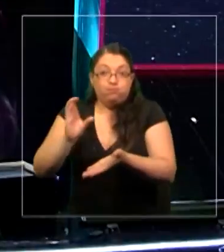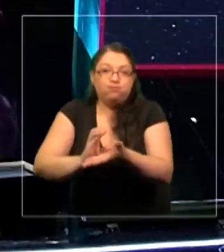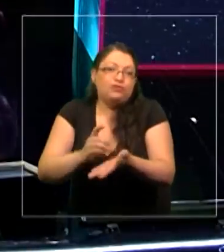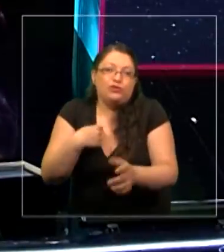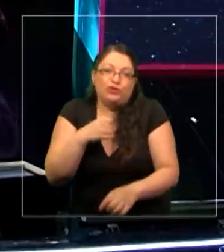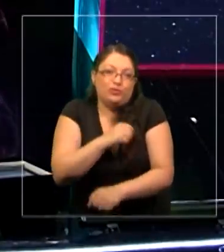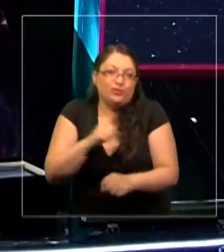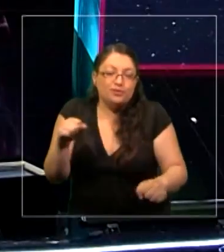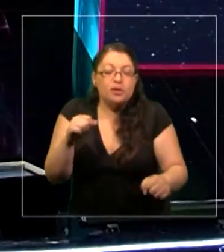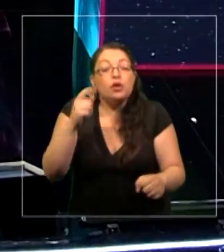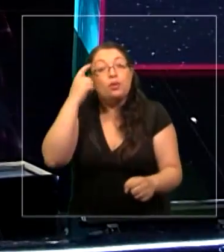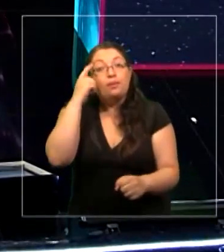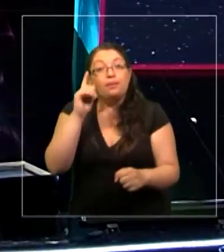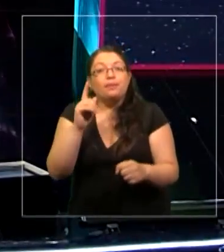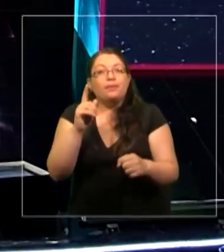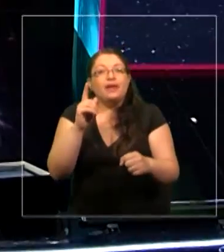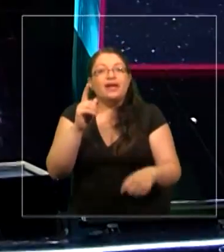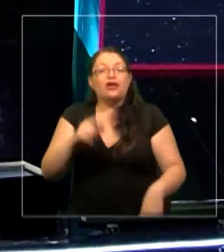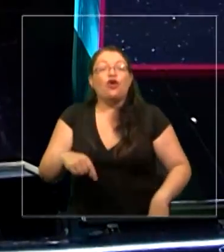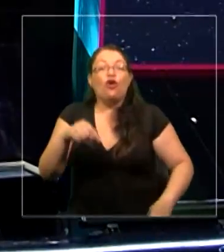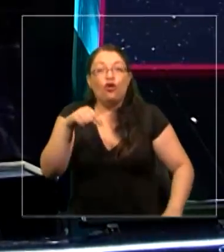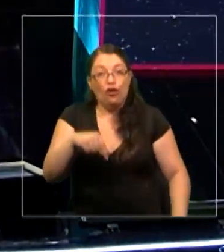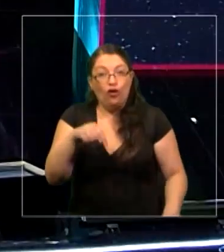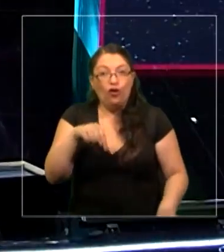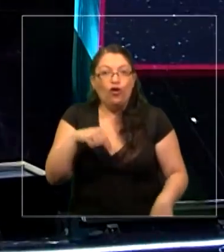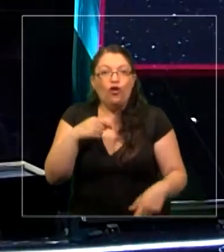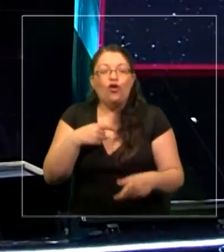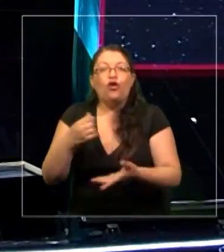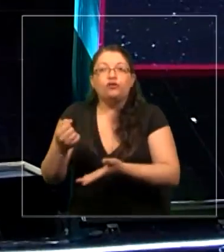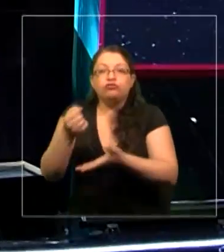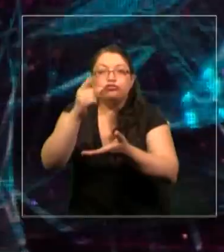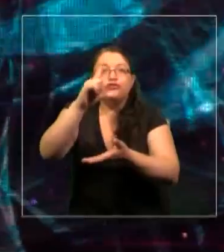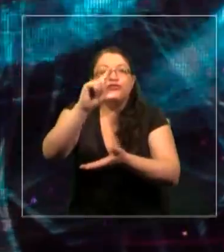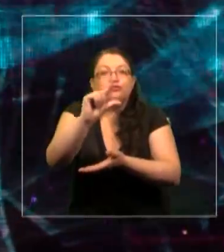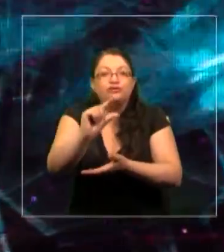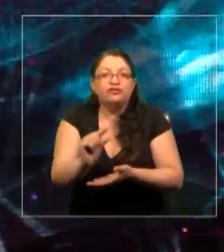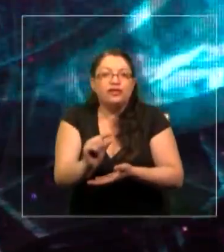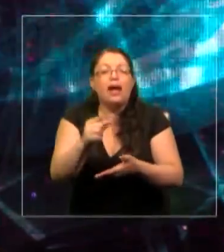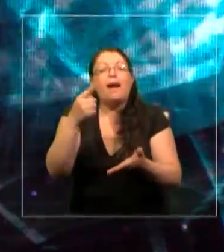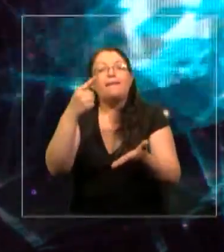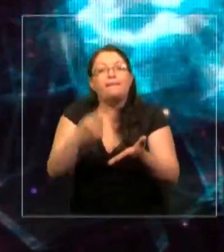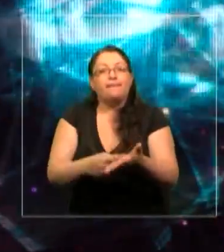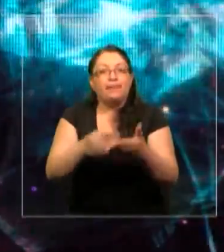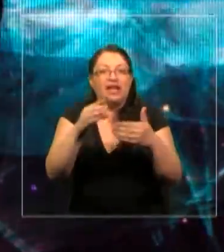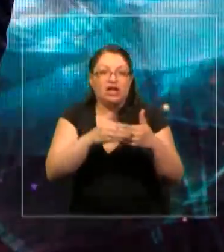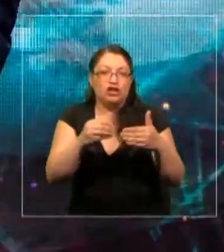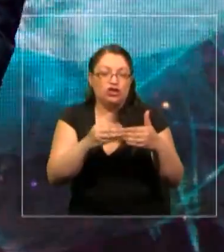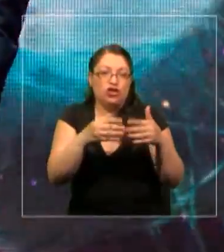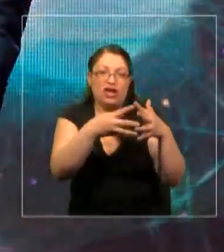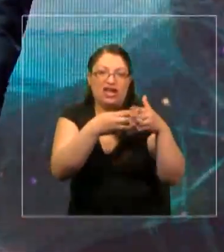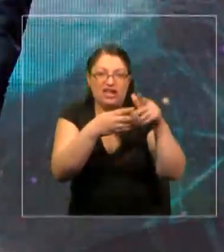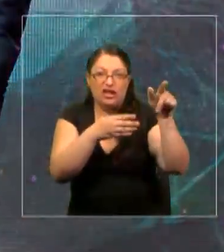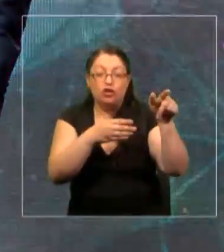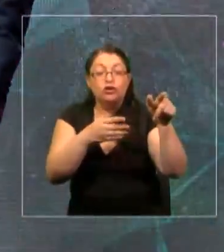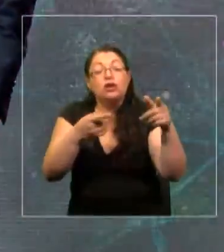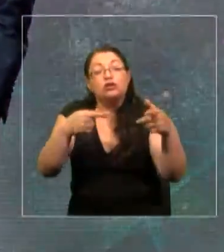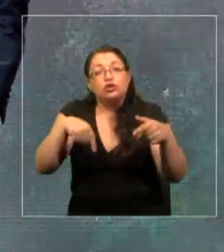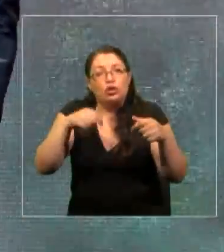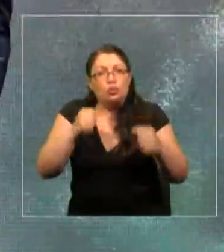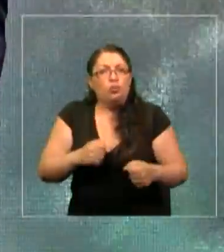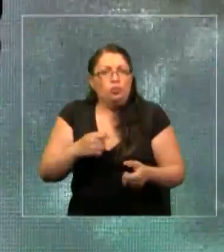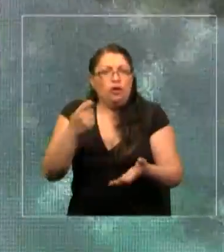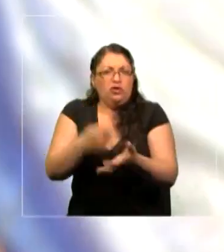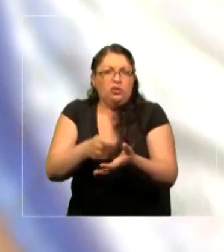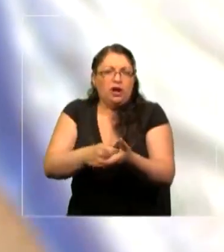no. Pero el costo hoy ha disminuido a $1,000 estadounidenses. Entonces yo puedo pagar